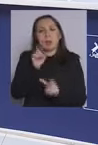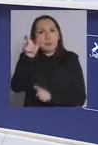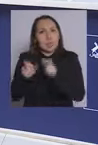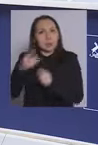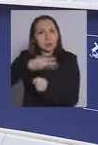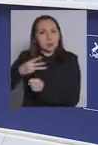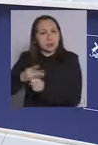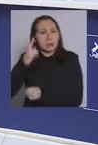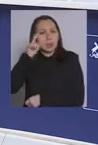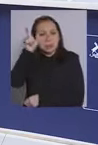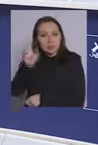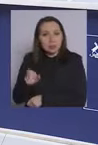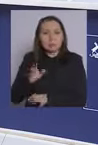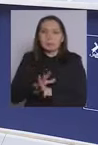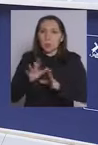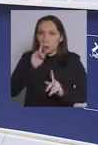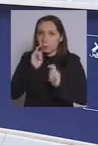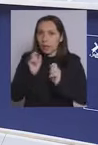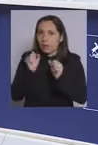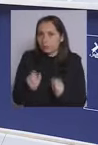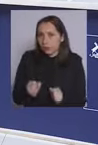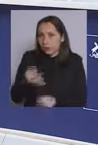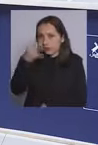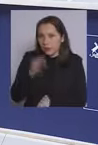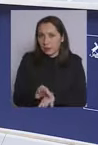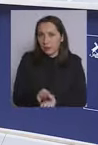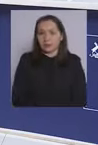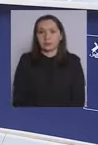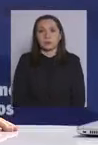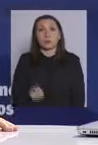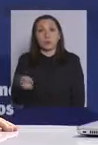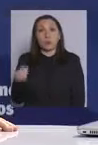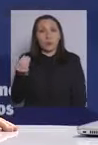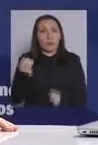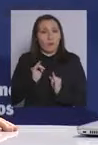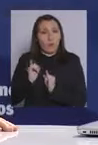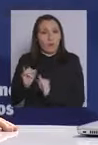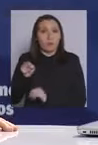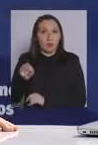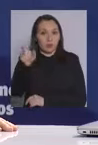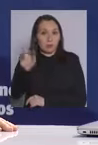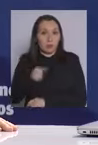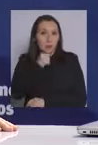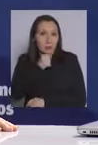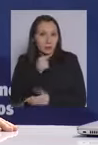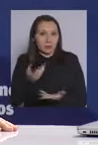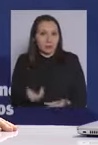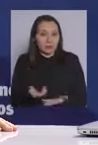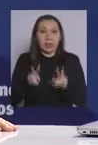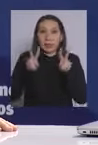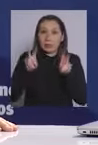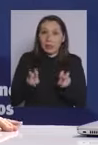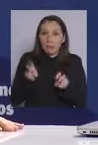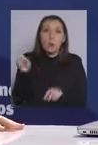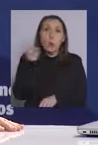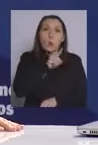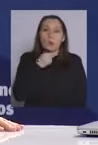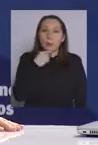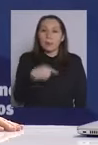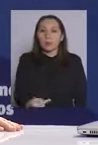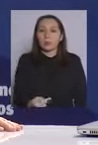personas consideradas de alto riesgo. Usted está muy bien informada con respecto a la última